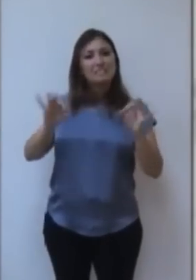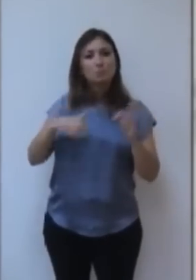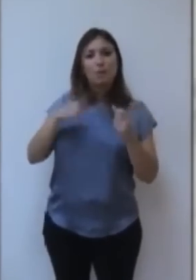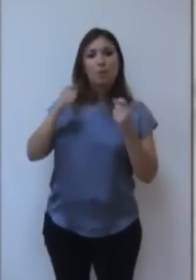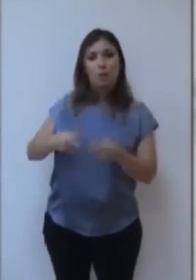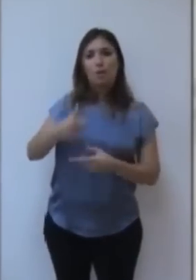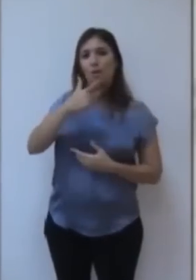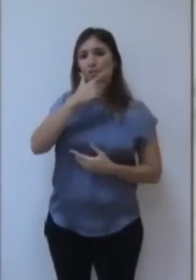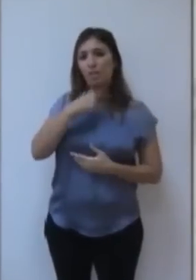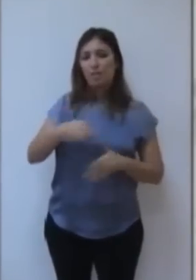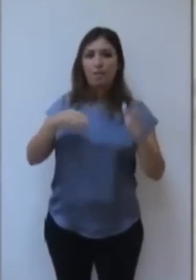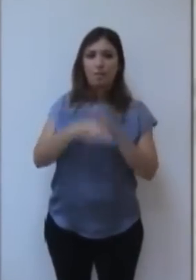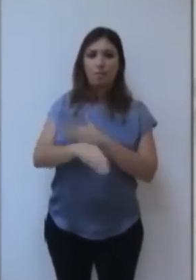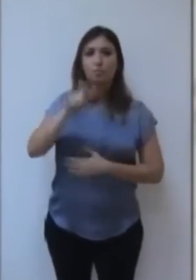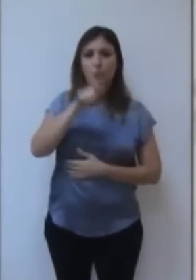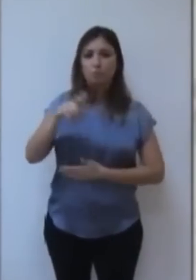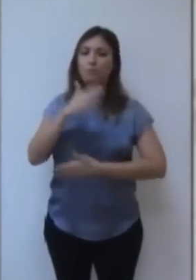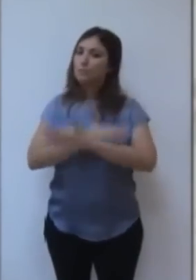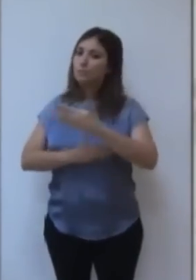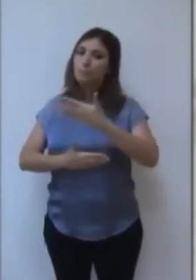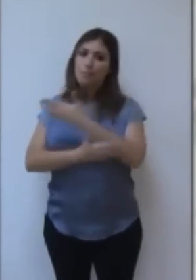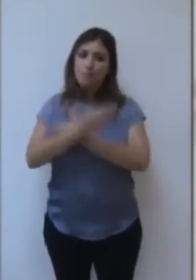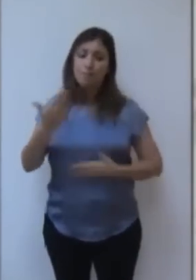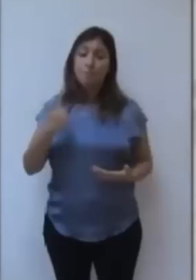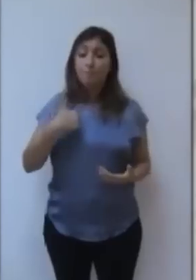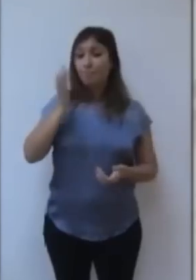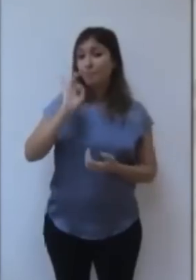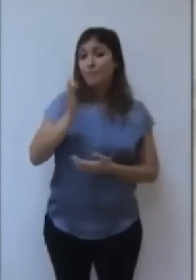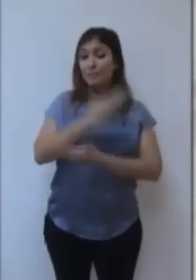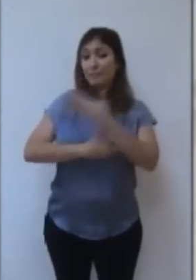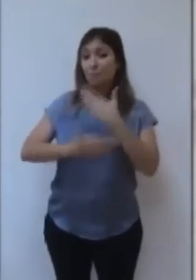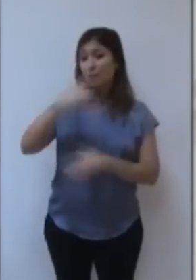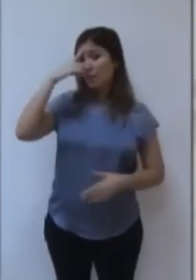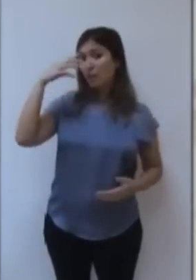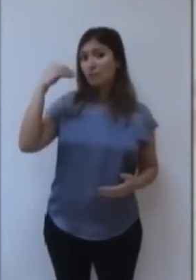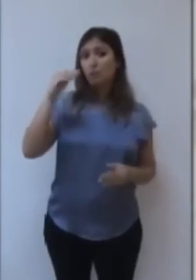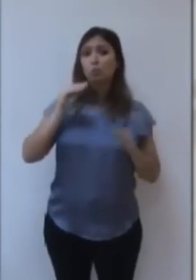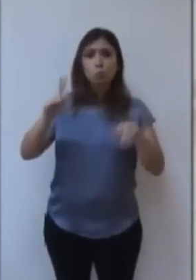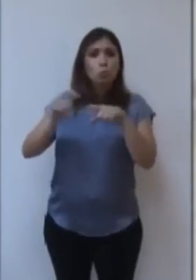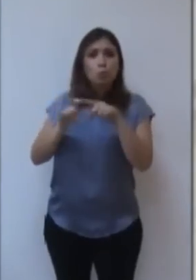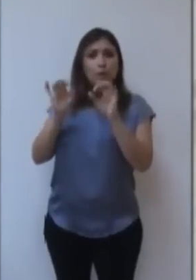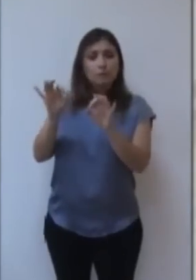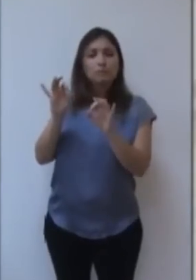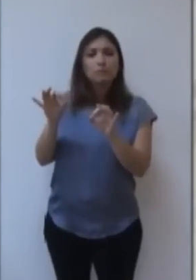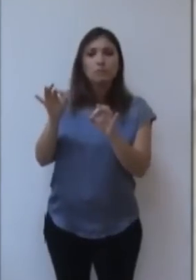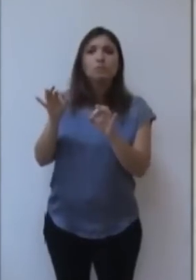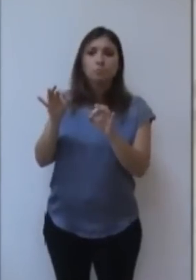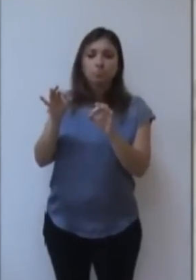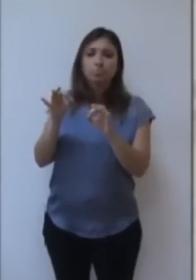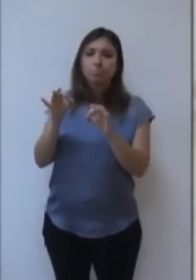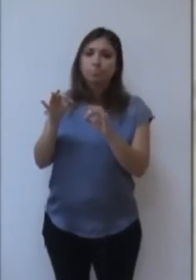el acceso a la universidad para personas con discapacidad. Es cierto que la discapacidad intelectual, por su naturaleza, pues tiene